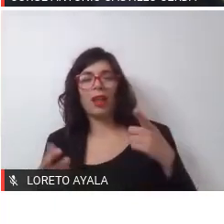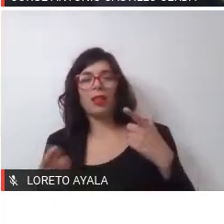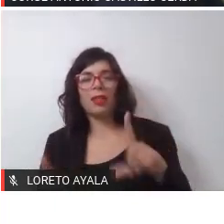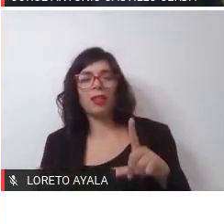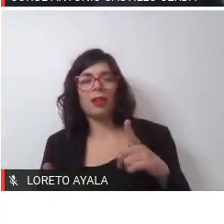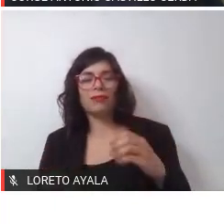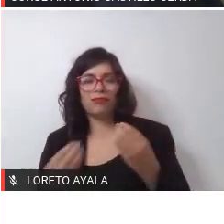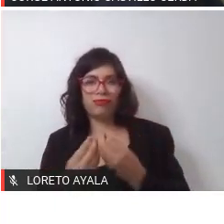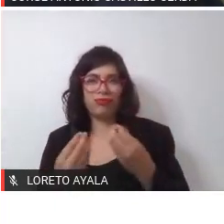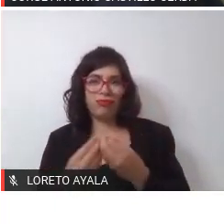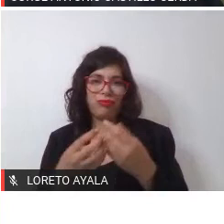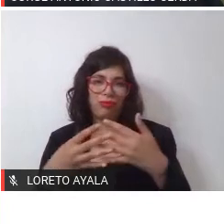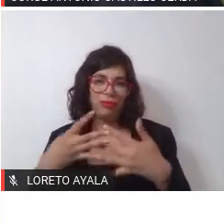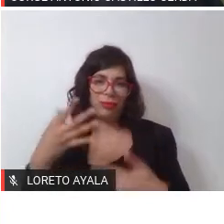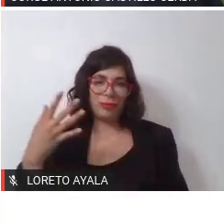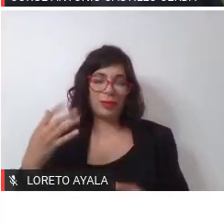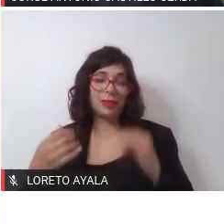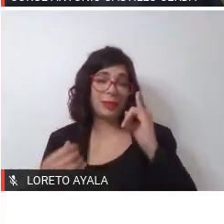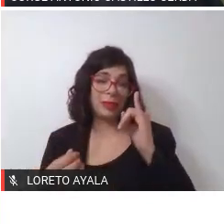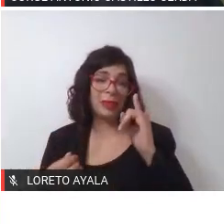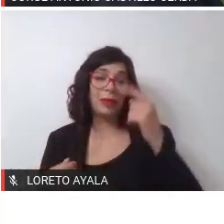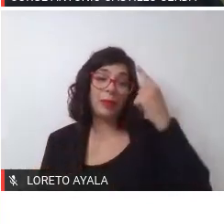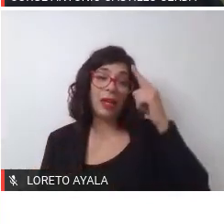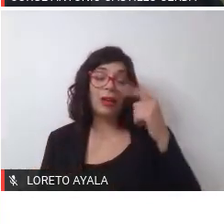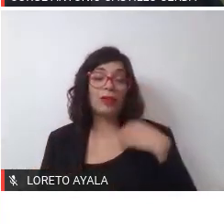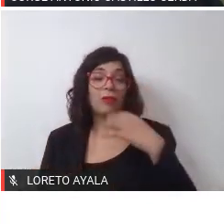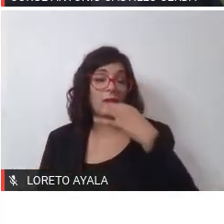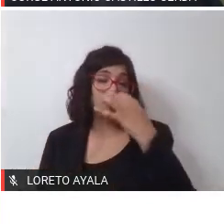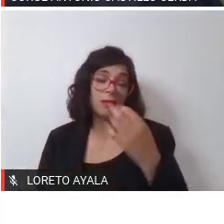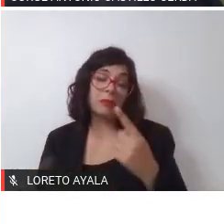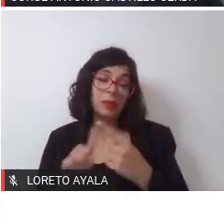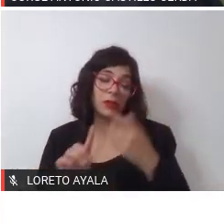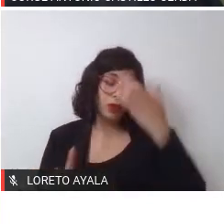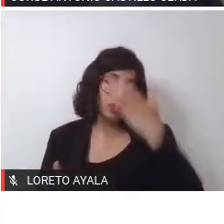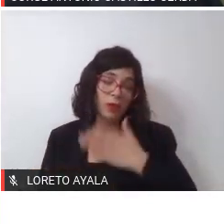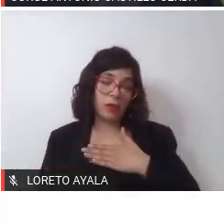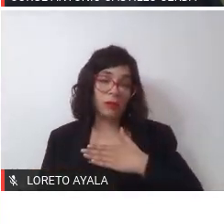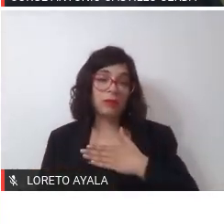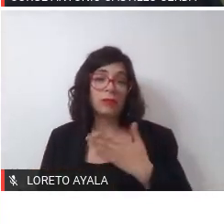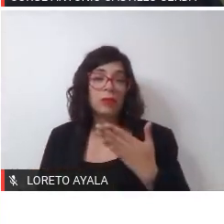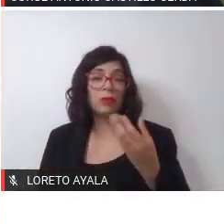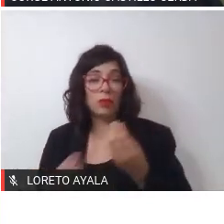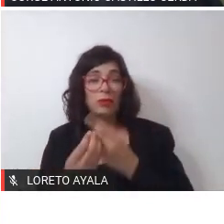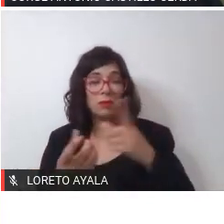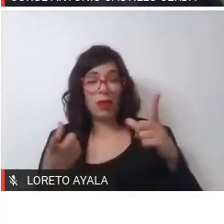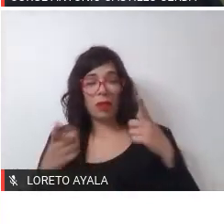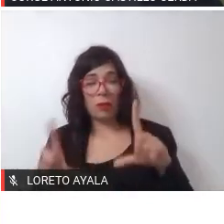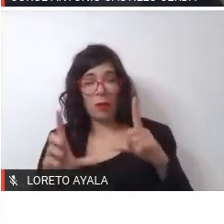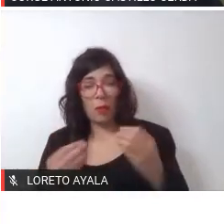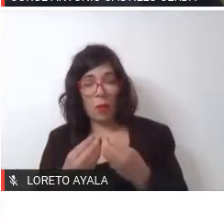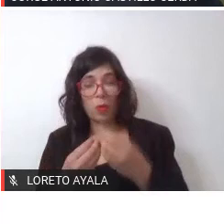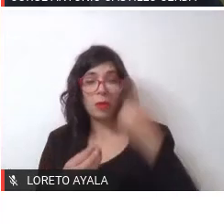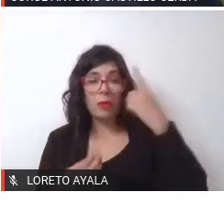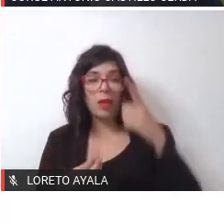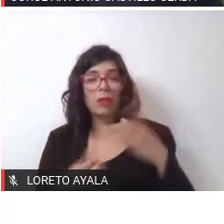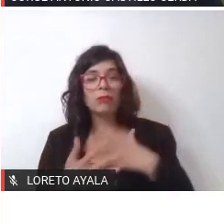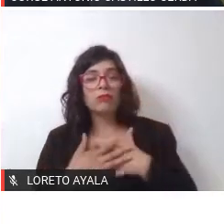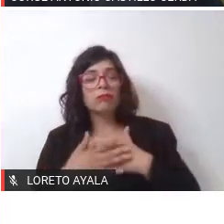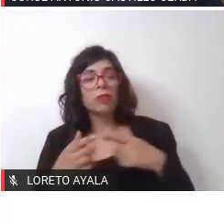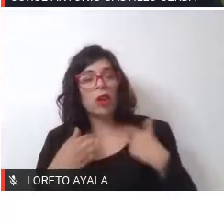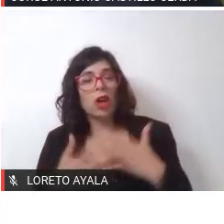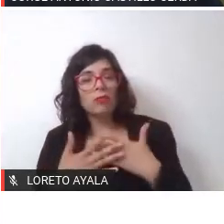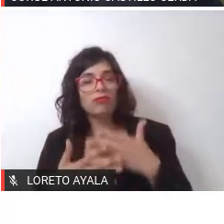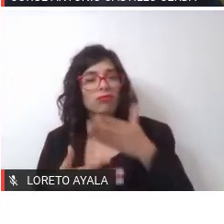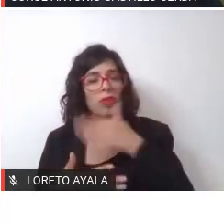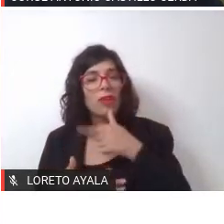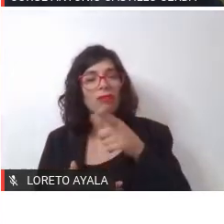en mi generación, pero hay veces, y lo digo muy, muy personalmente, muchas veces uno echa de menos esa pasión que hoy día pudimos ver